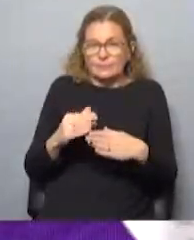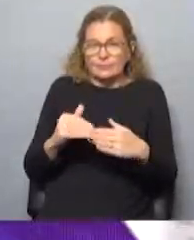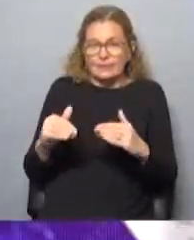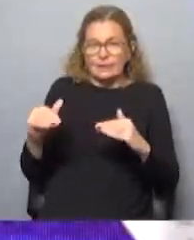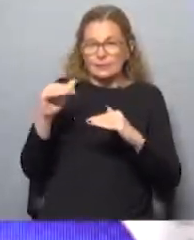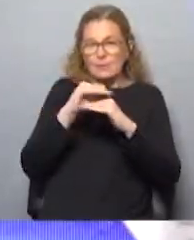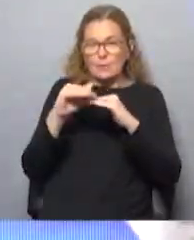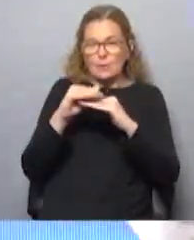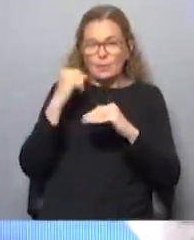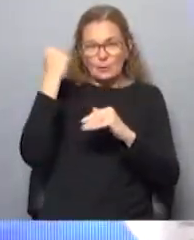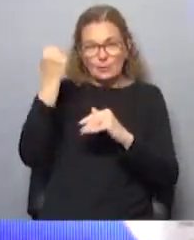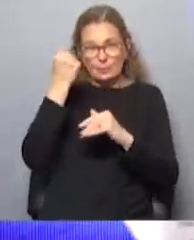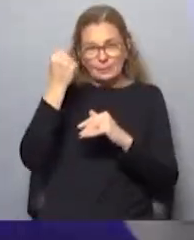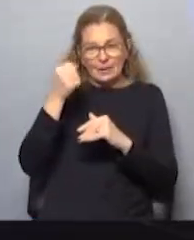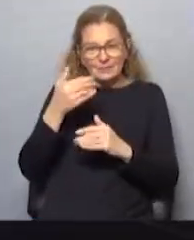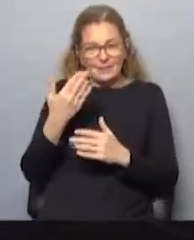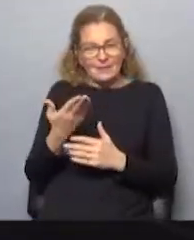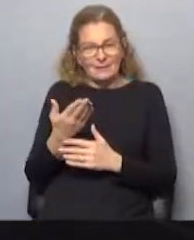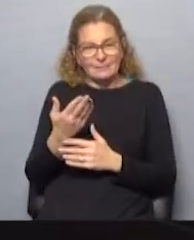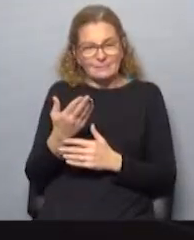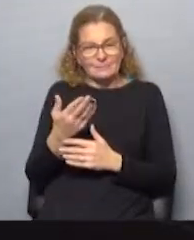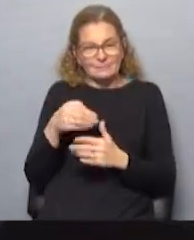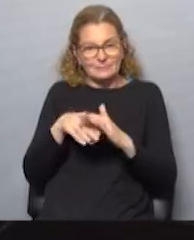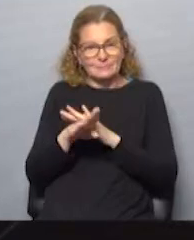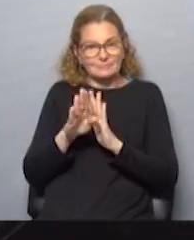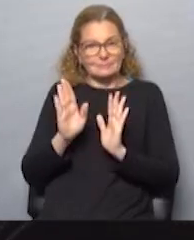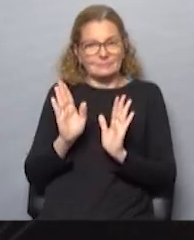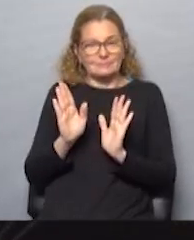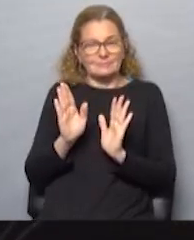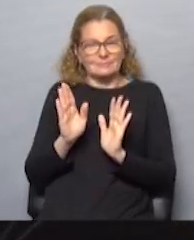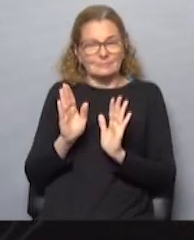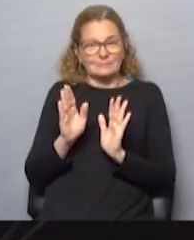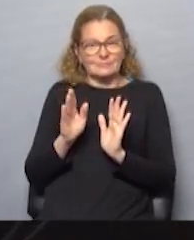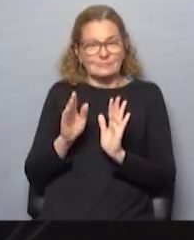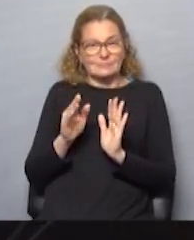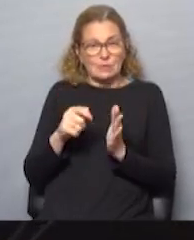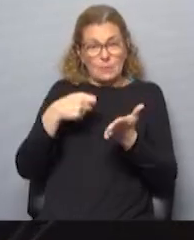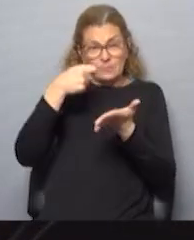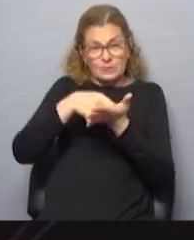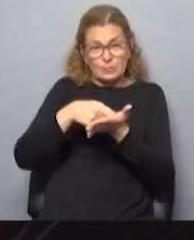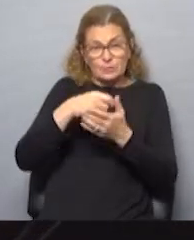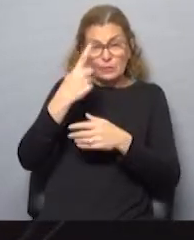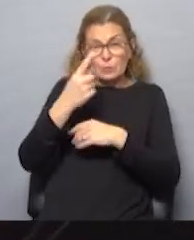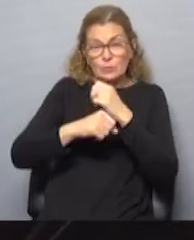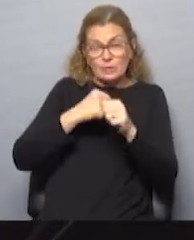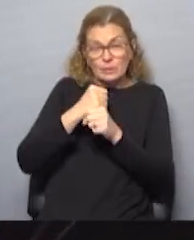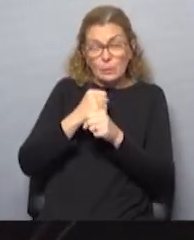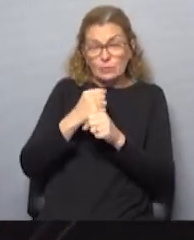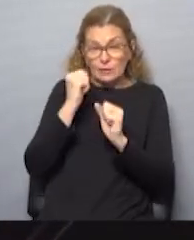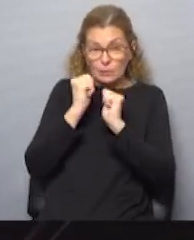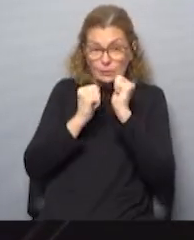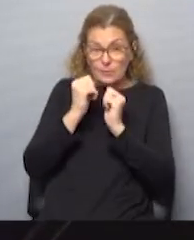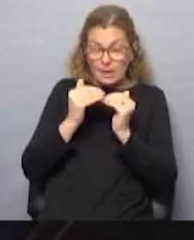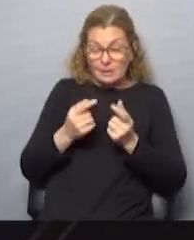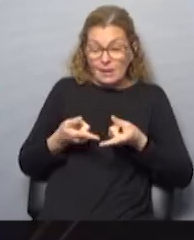con la importancia que tiene este dentro de del presupuesto en un año en cuando la economía está